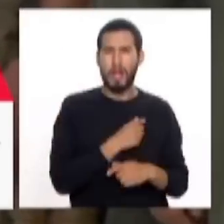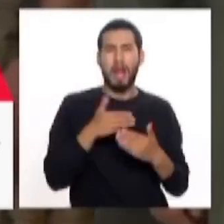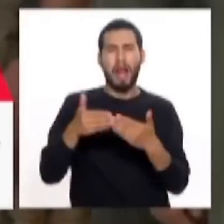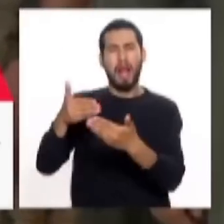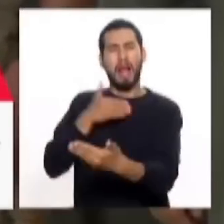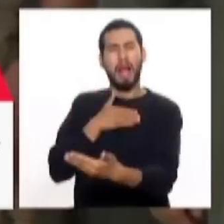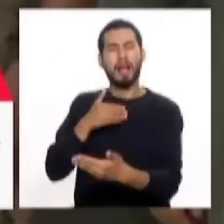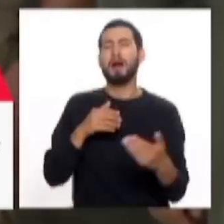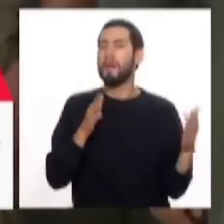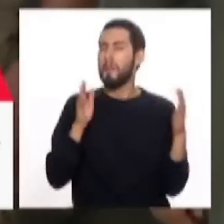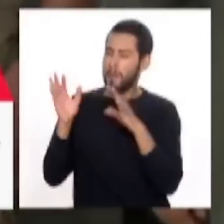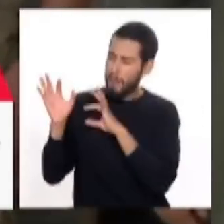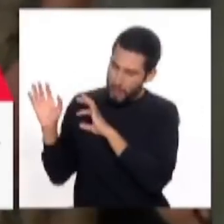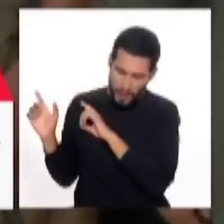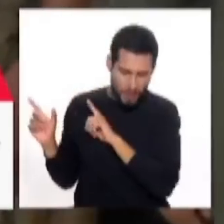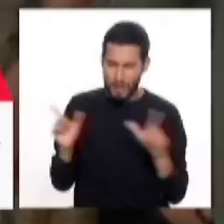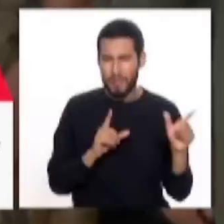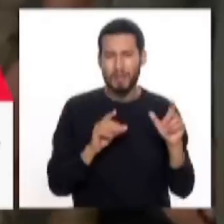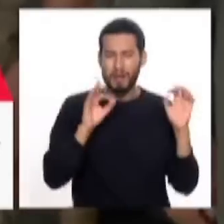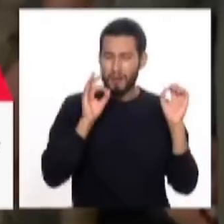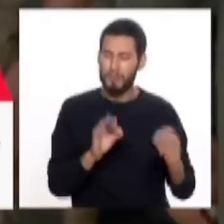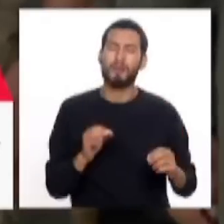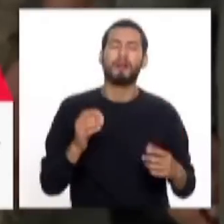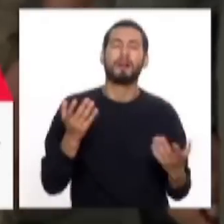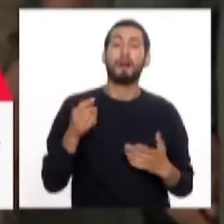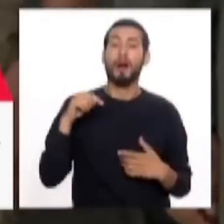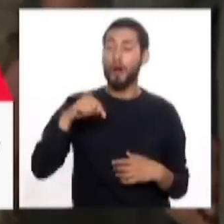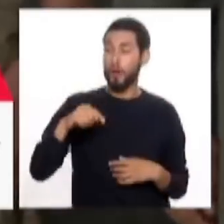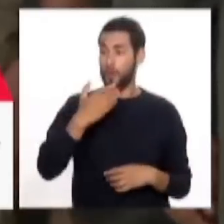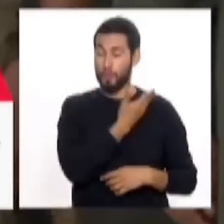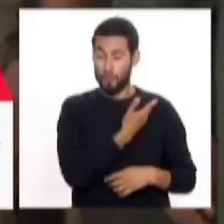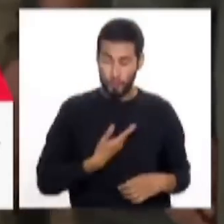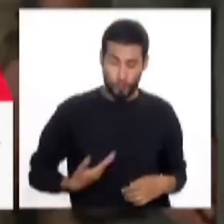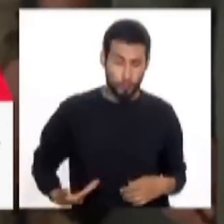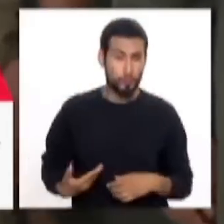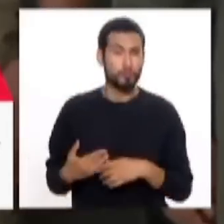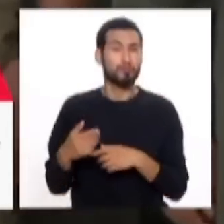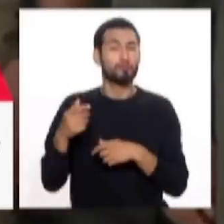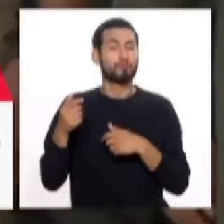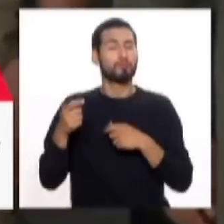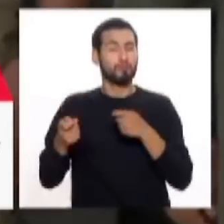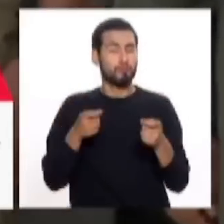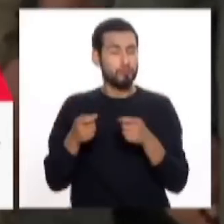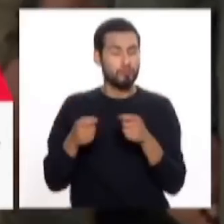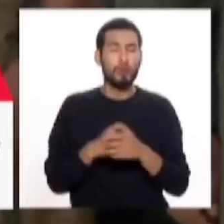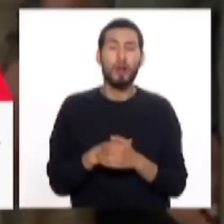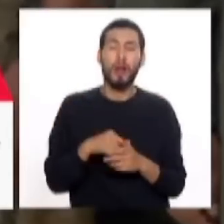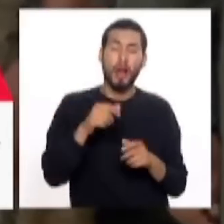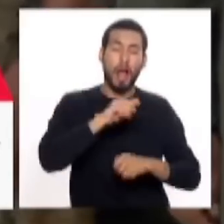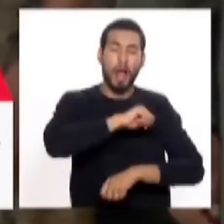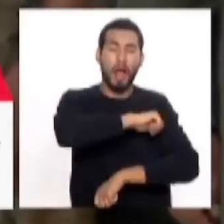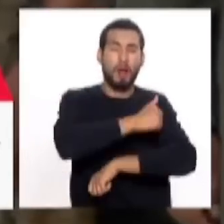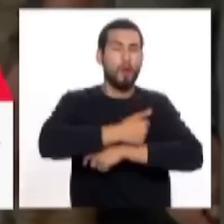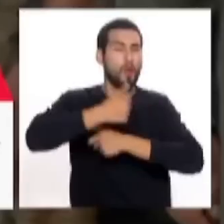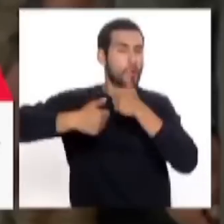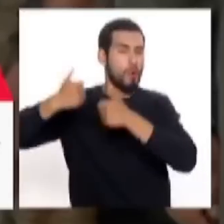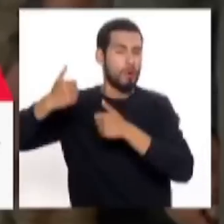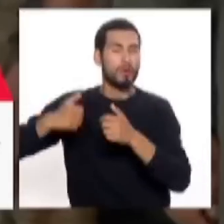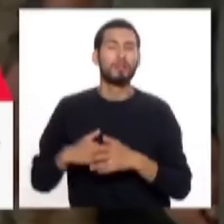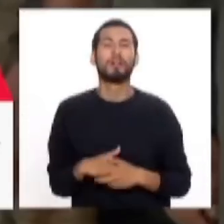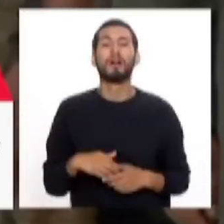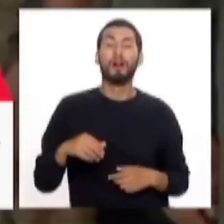preparados, Estado, autoridades y ciudadanos. Convoco desde